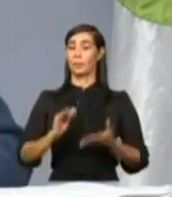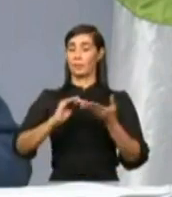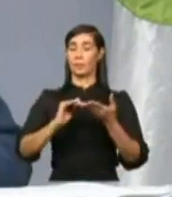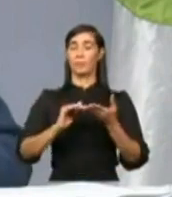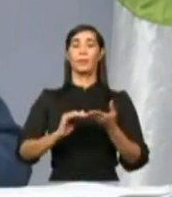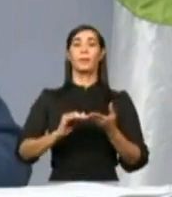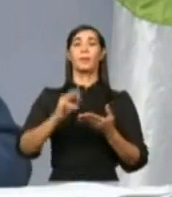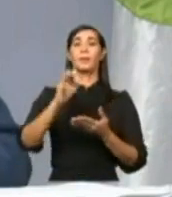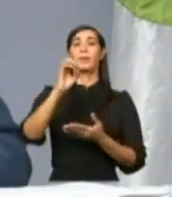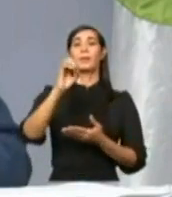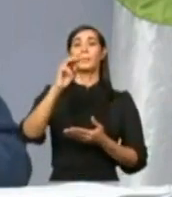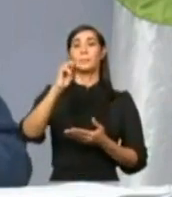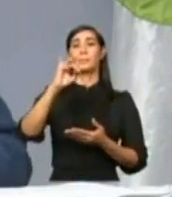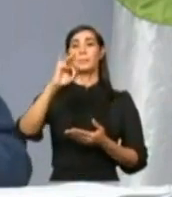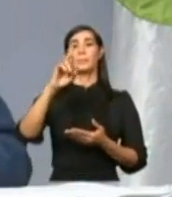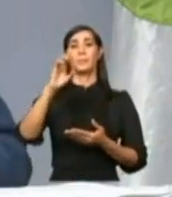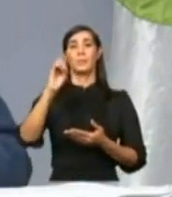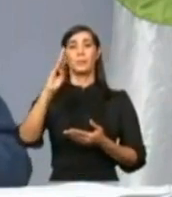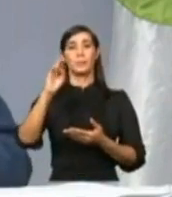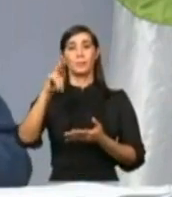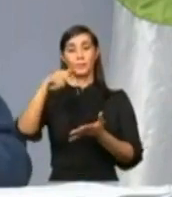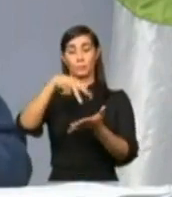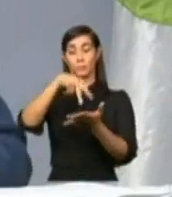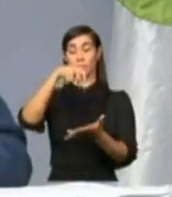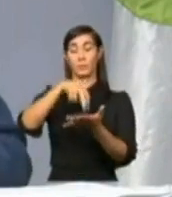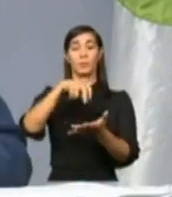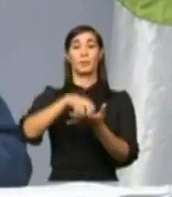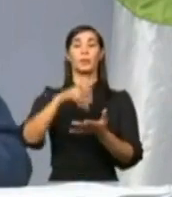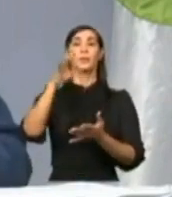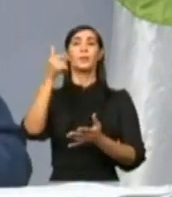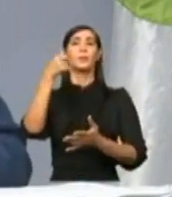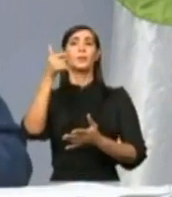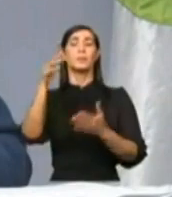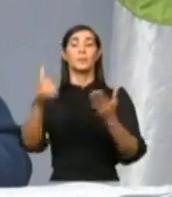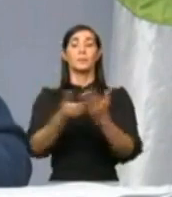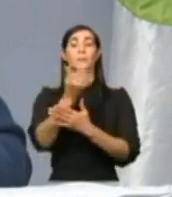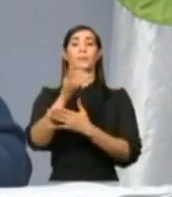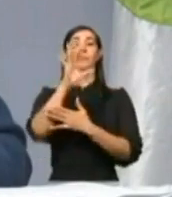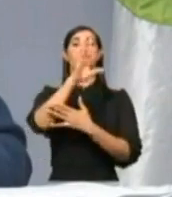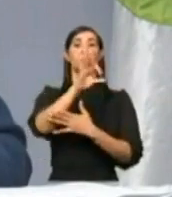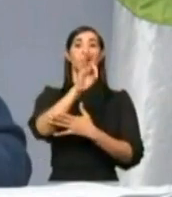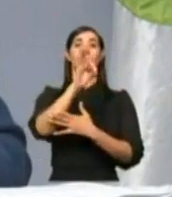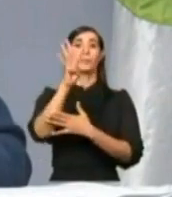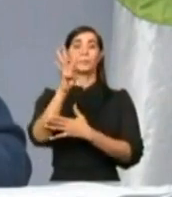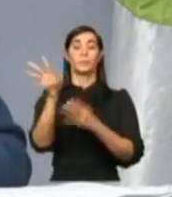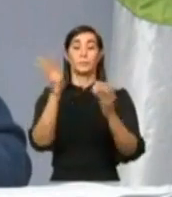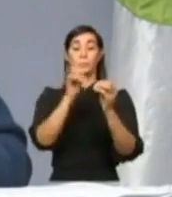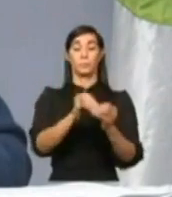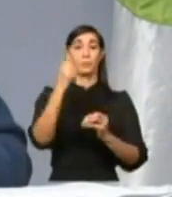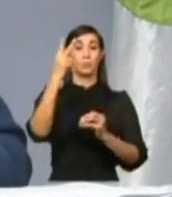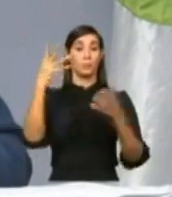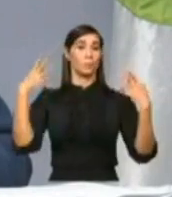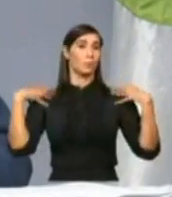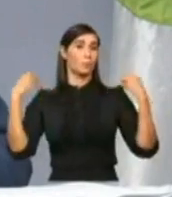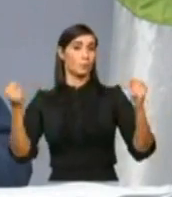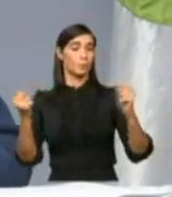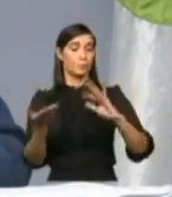Hermanas Mirabal, 10 casos nuevos, 94 acumulados, 2 recuperados,